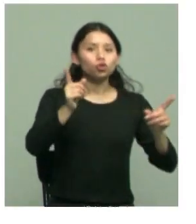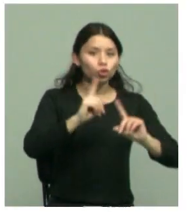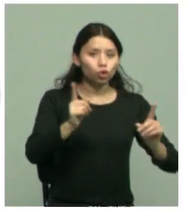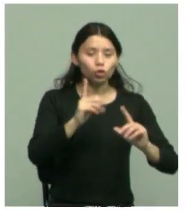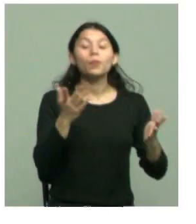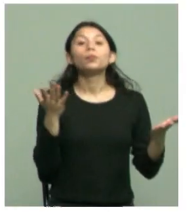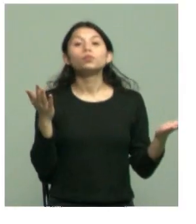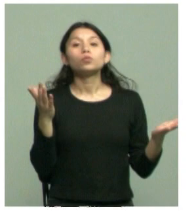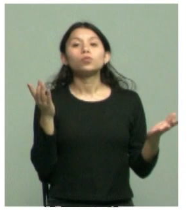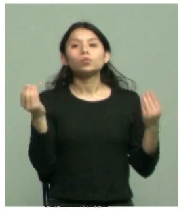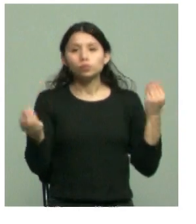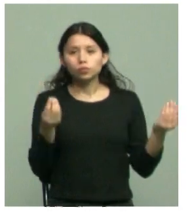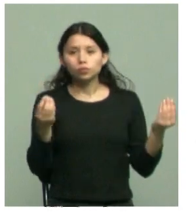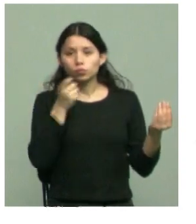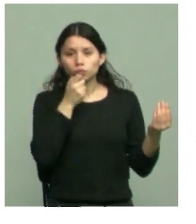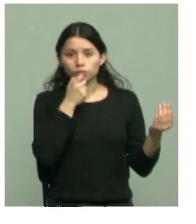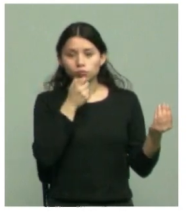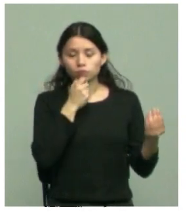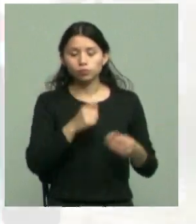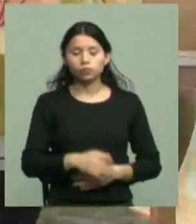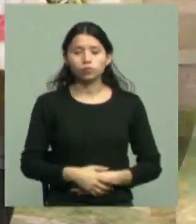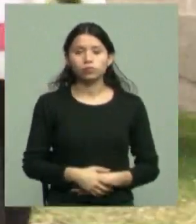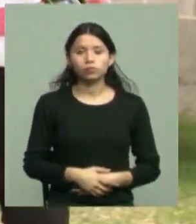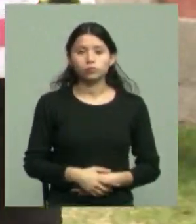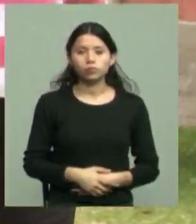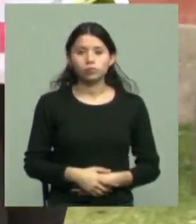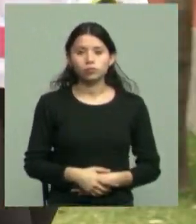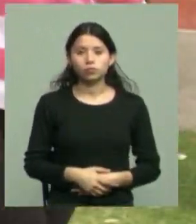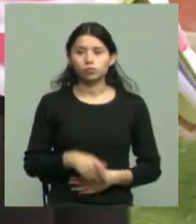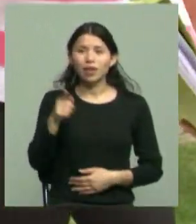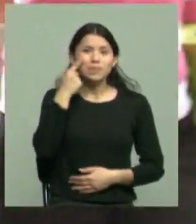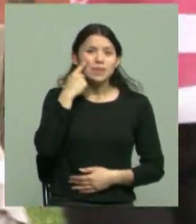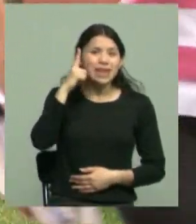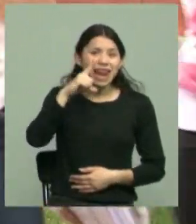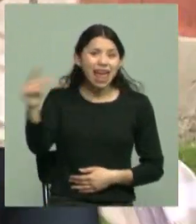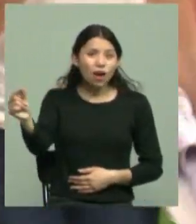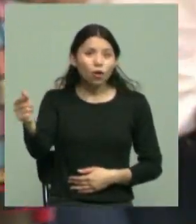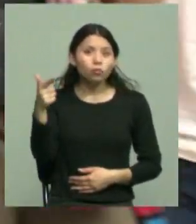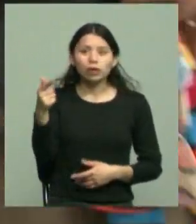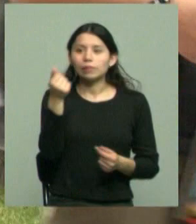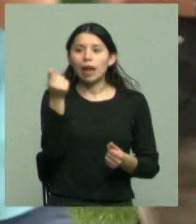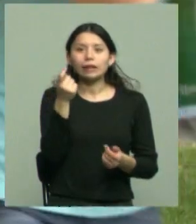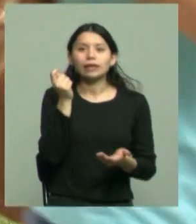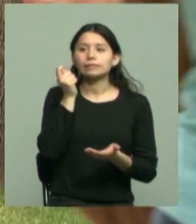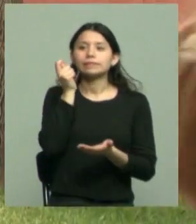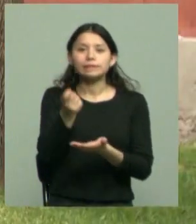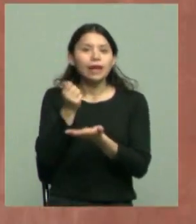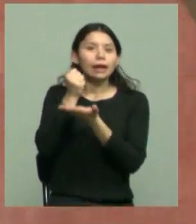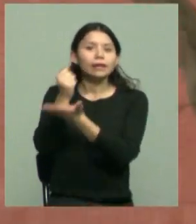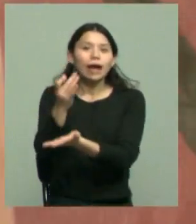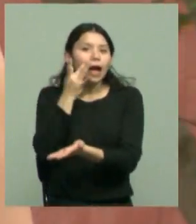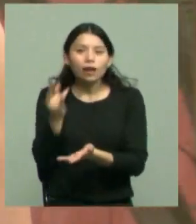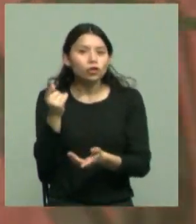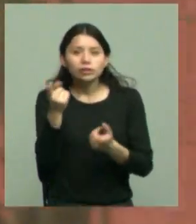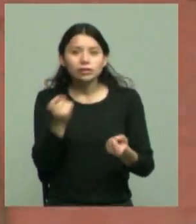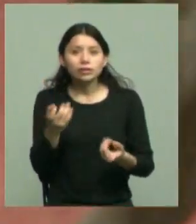si le hacemos más fácil, volvemos a lo mismo de sortear las distancias. Hoy es un desafío, lo hemos hablado incluso en estos días cuando hubo paro,